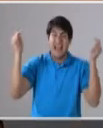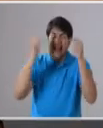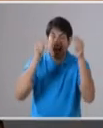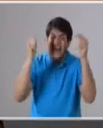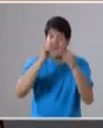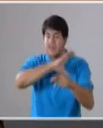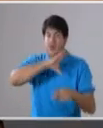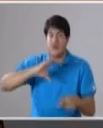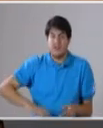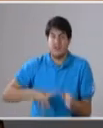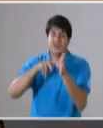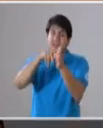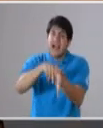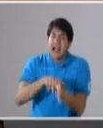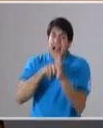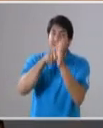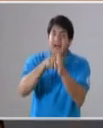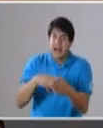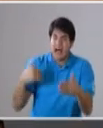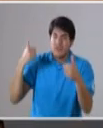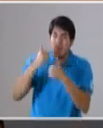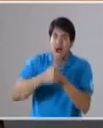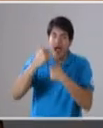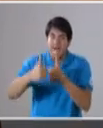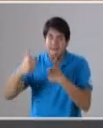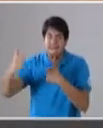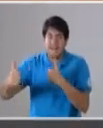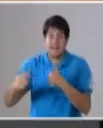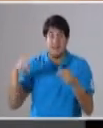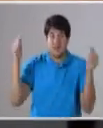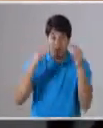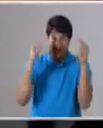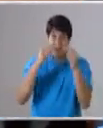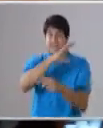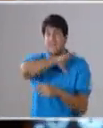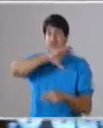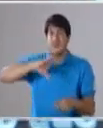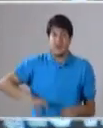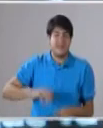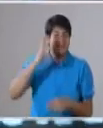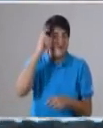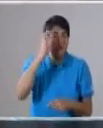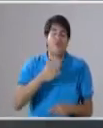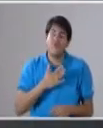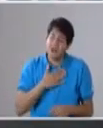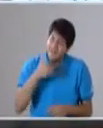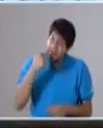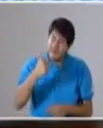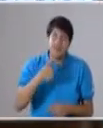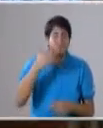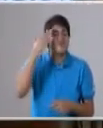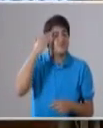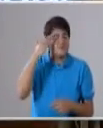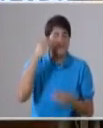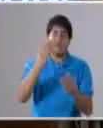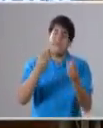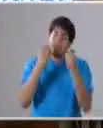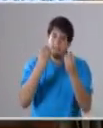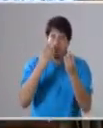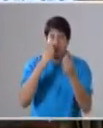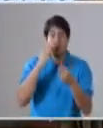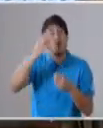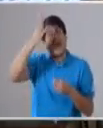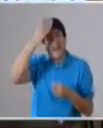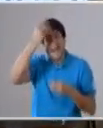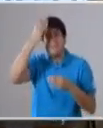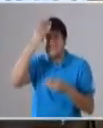está cabalgando, ya está cabalgando. El anticristo, hermano, óigame bien, yo sé que muchos han sido enseñados de otra